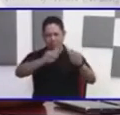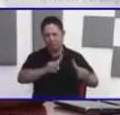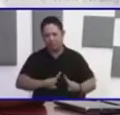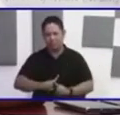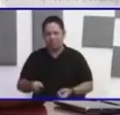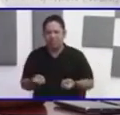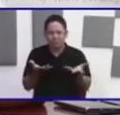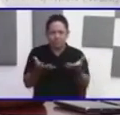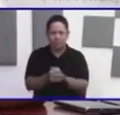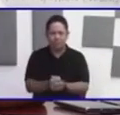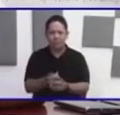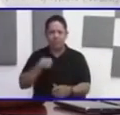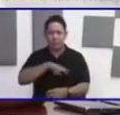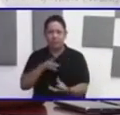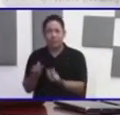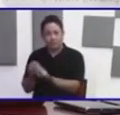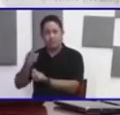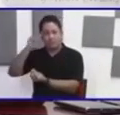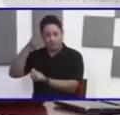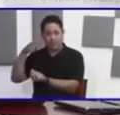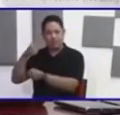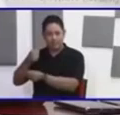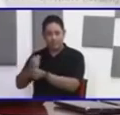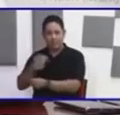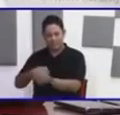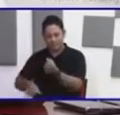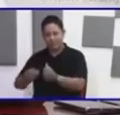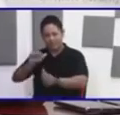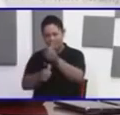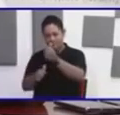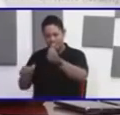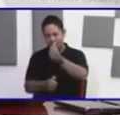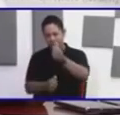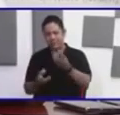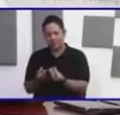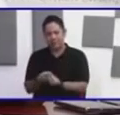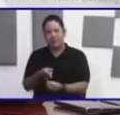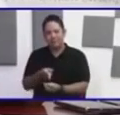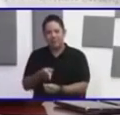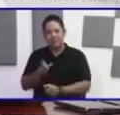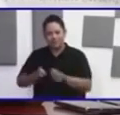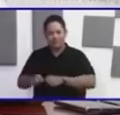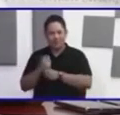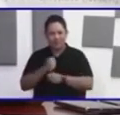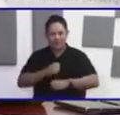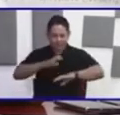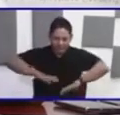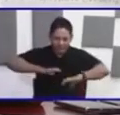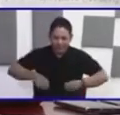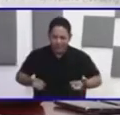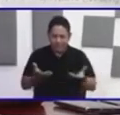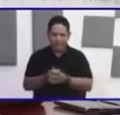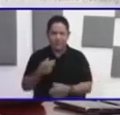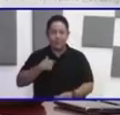de gobierno. Me siento muy, muy contento hoy porque hemos tenido